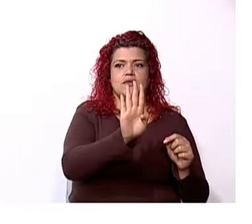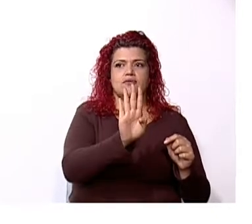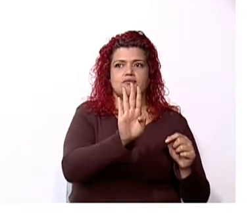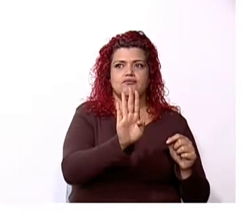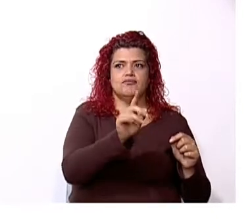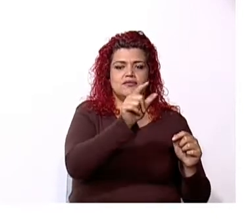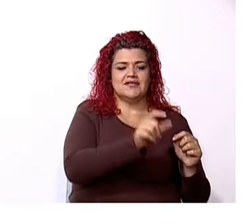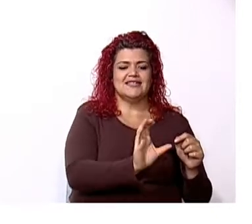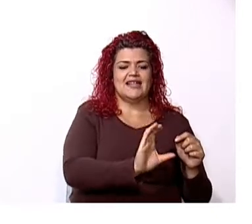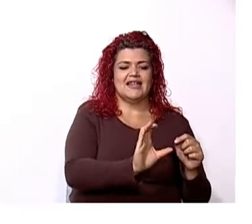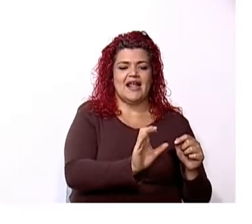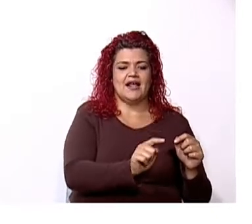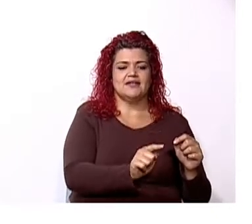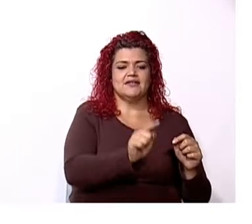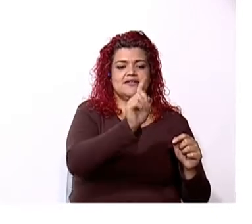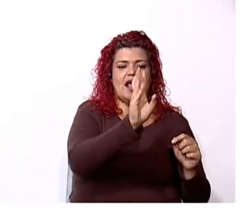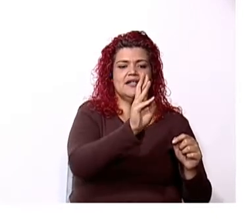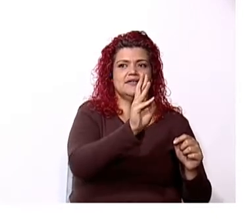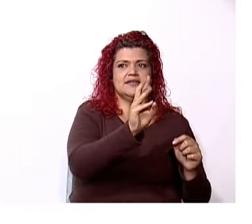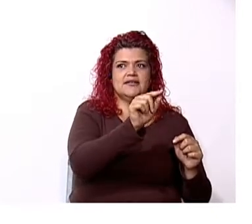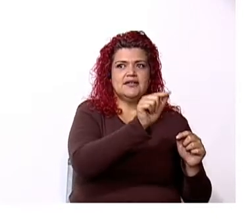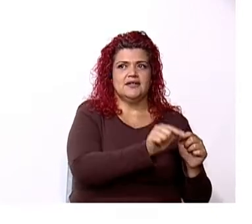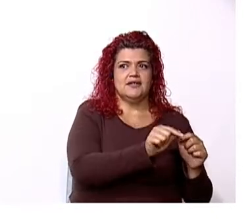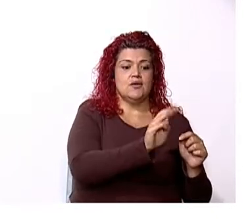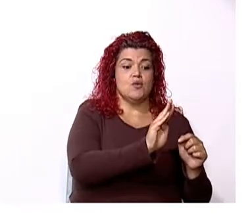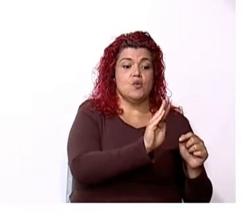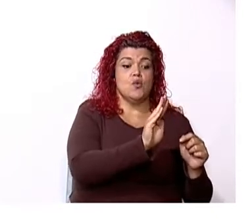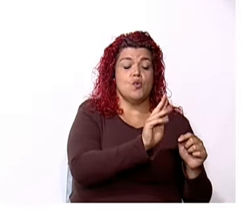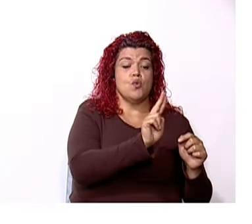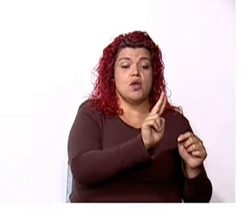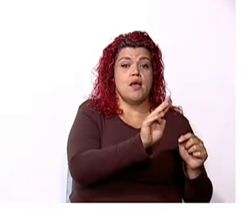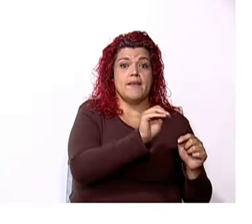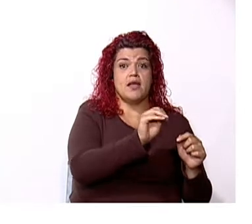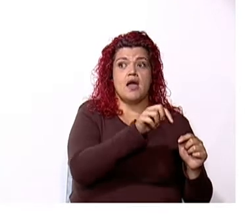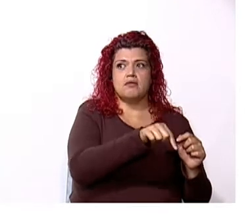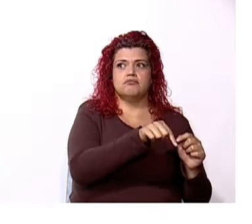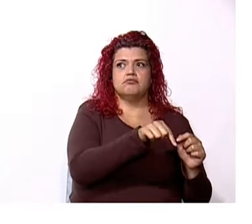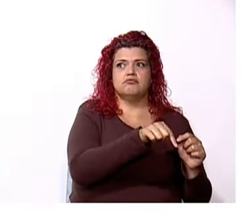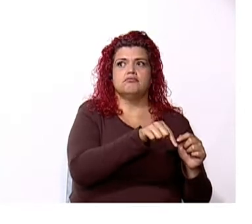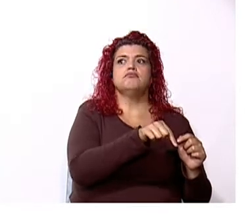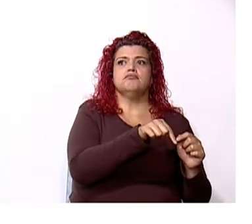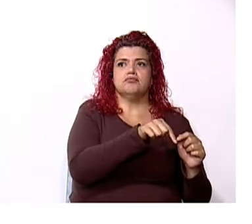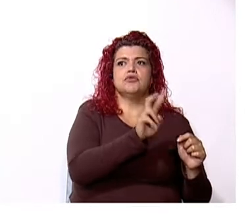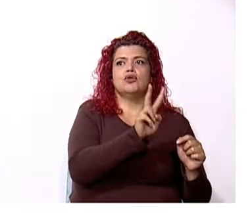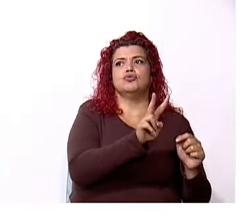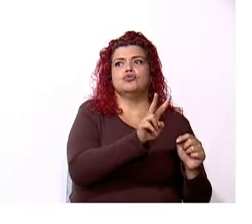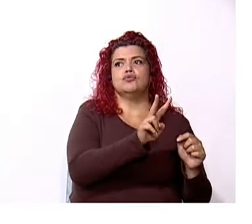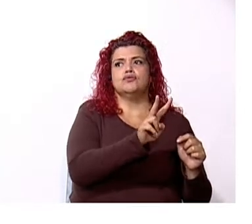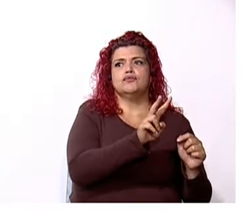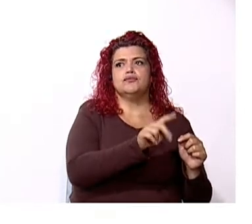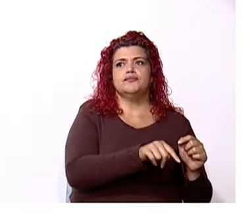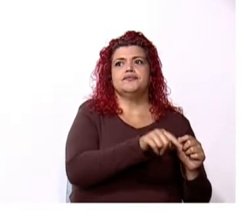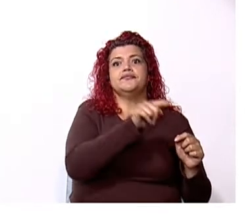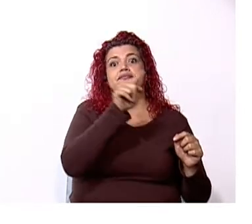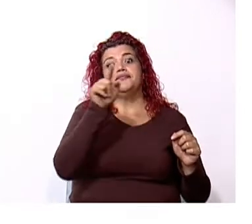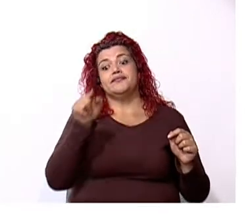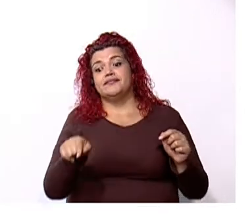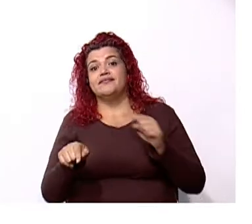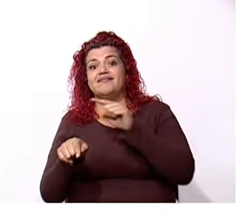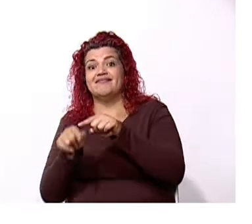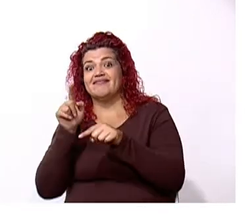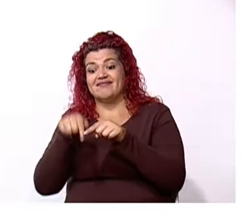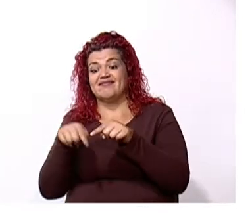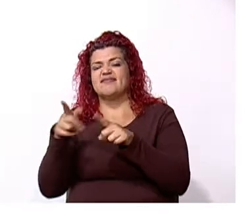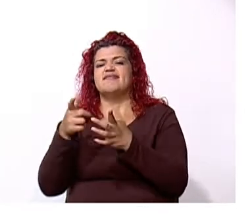4, en las centenas 6 y en las unidades de millar 2. Y su